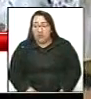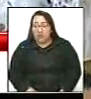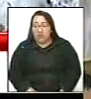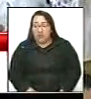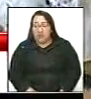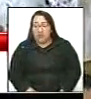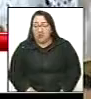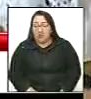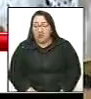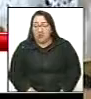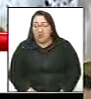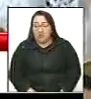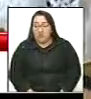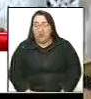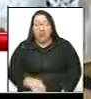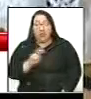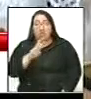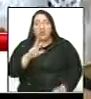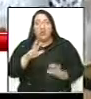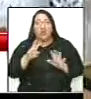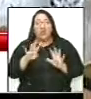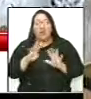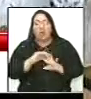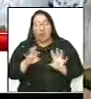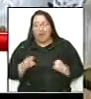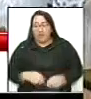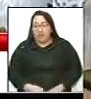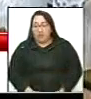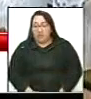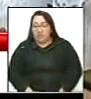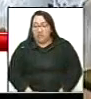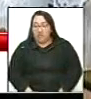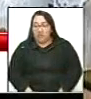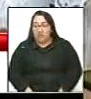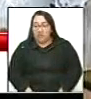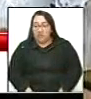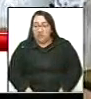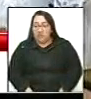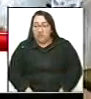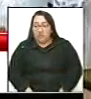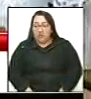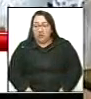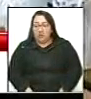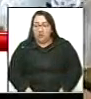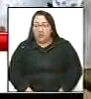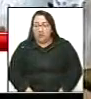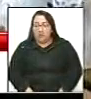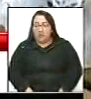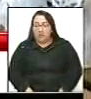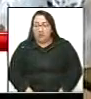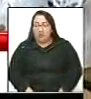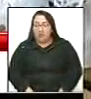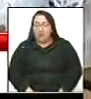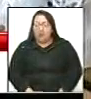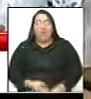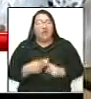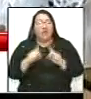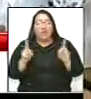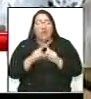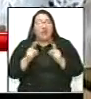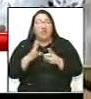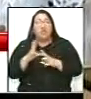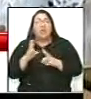constitucional 239. Solamente eso quería dejar constancia, porque son diferentes calificaciones de cada una de